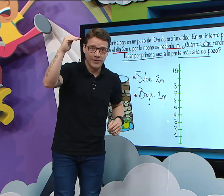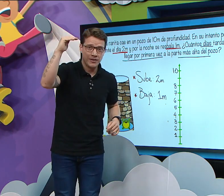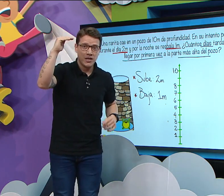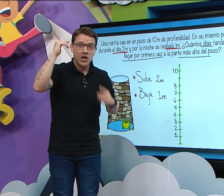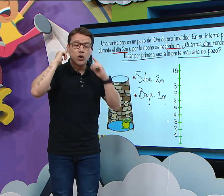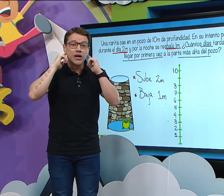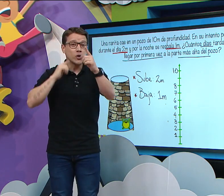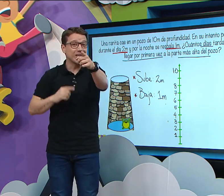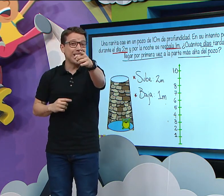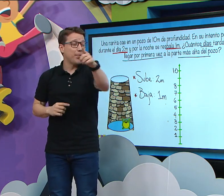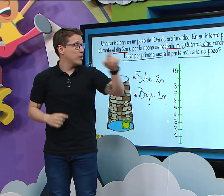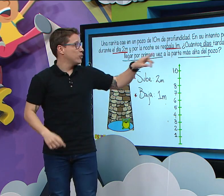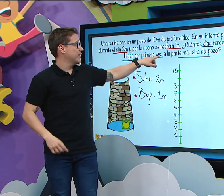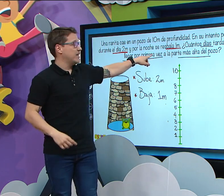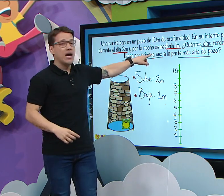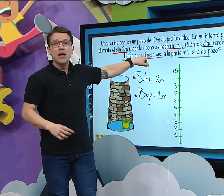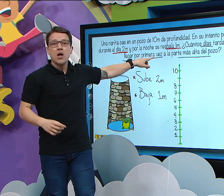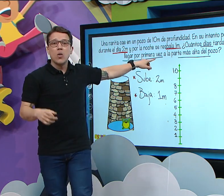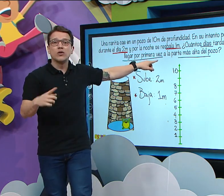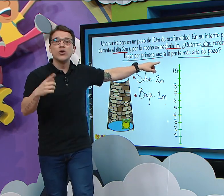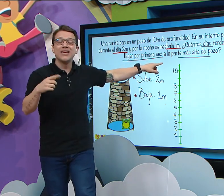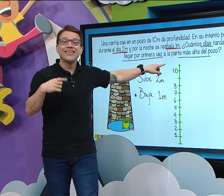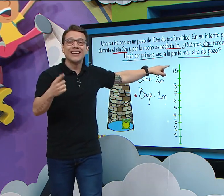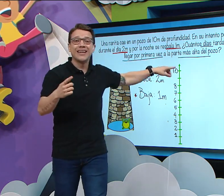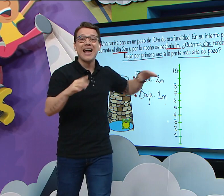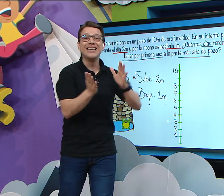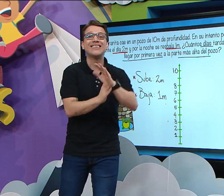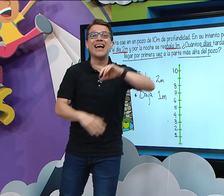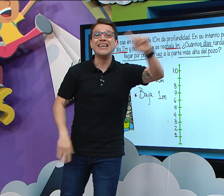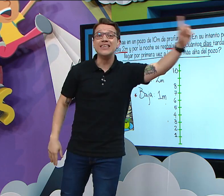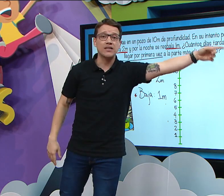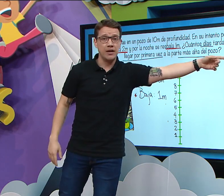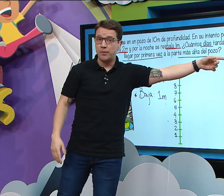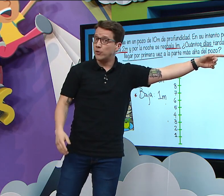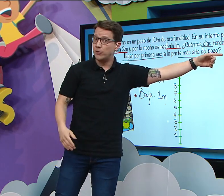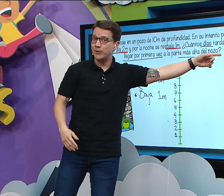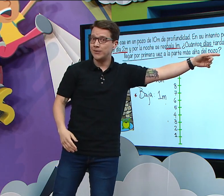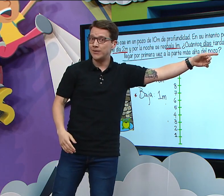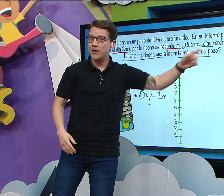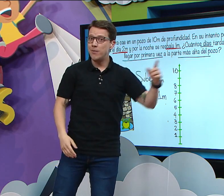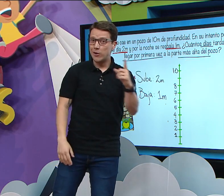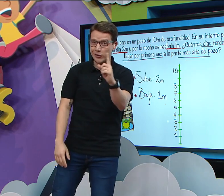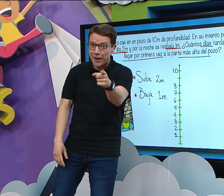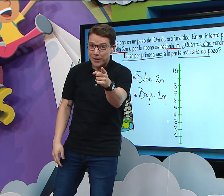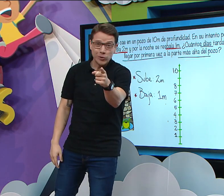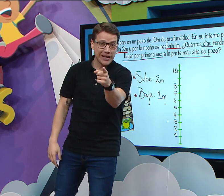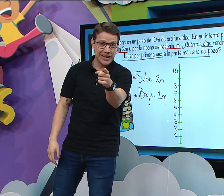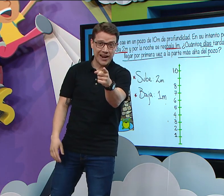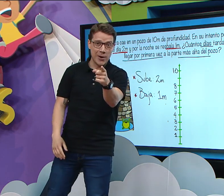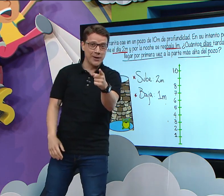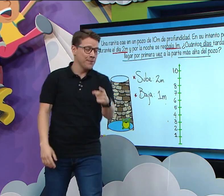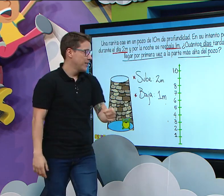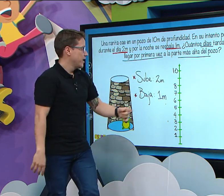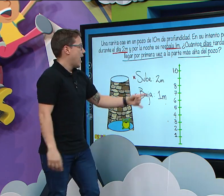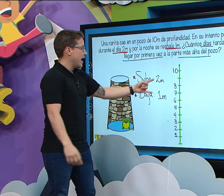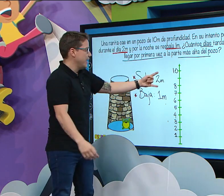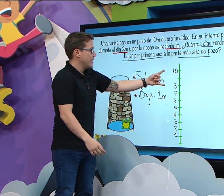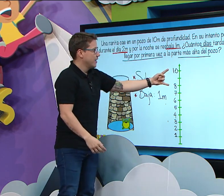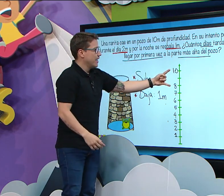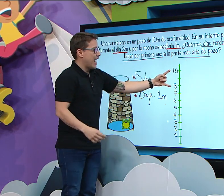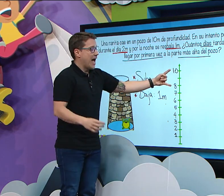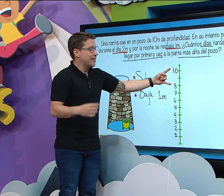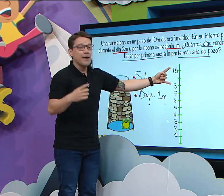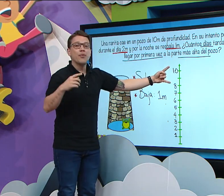pozo y otra cosa es que la pregunta sea cuántos días tardará en salirse del pozo. Por eso la pregunta es la clave.